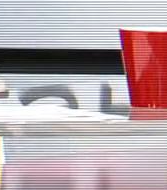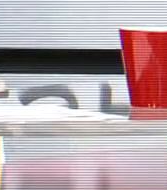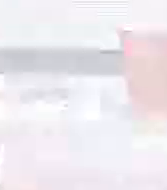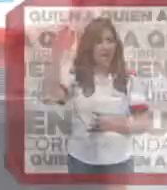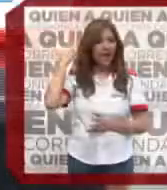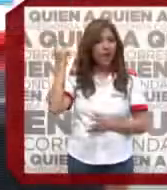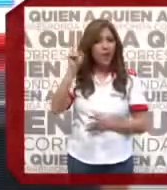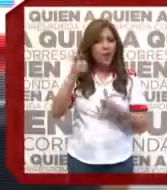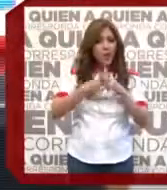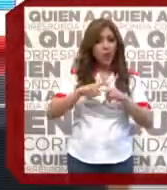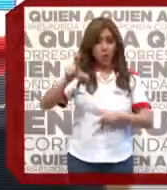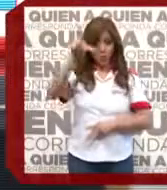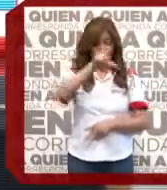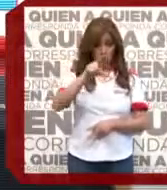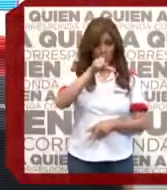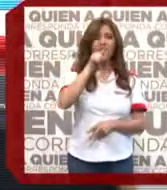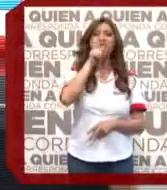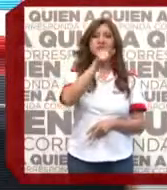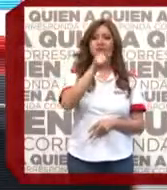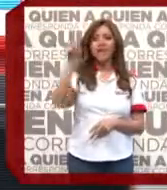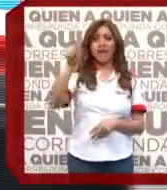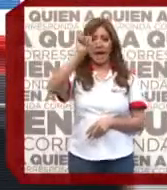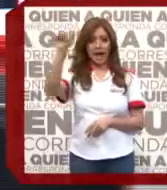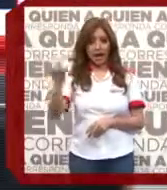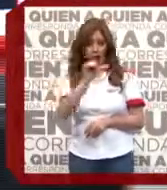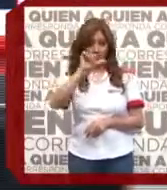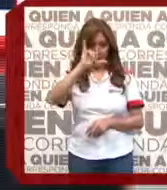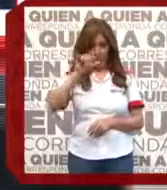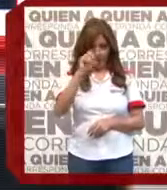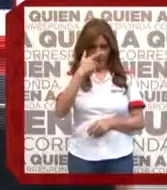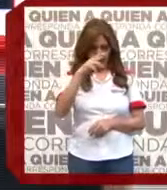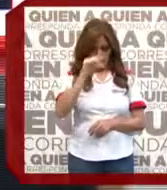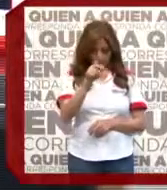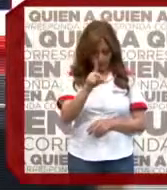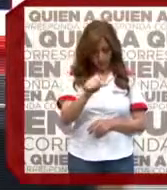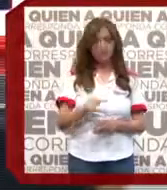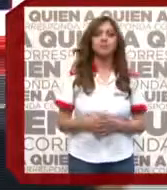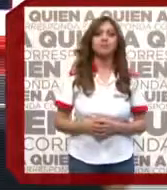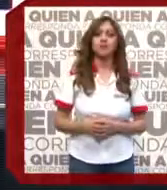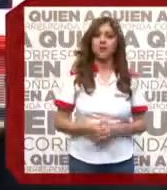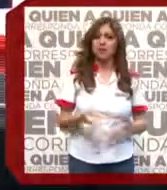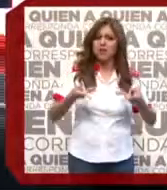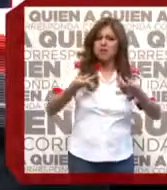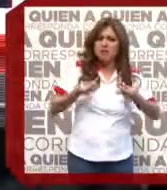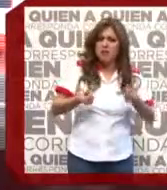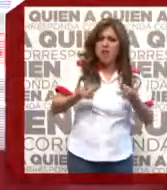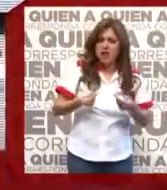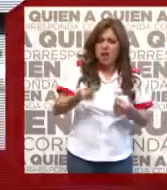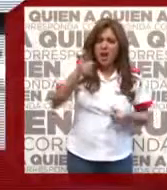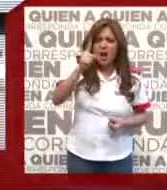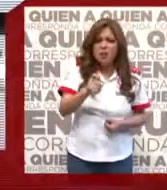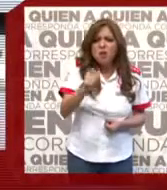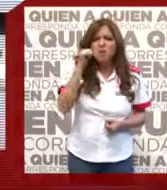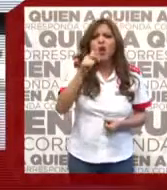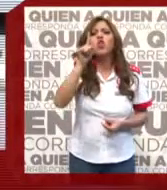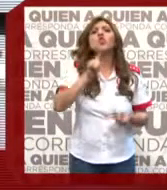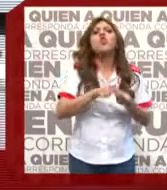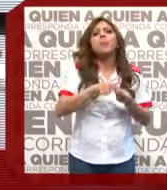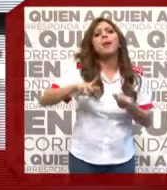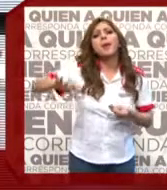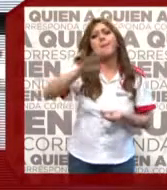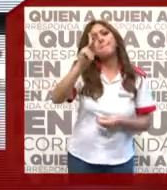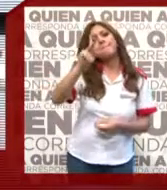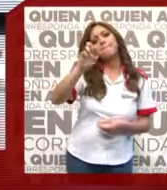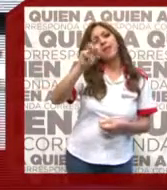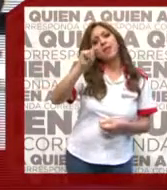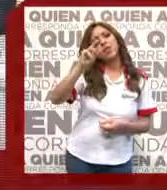comenzó el lunes cuando llegó un Twitter a la cuenta de arroba Jorge Garralda. Tirar el agua es pecadazo en la colonia petrolera,